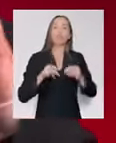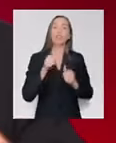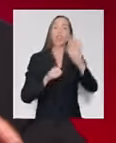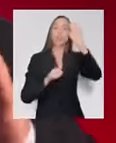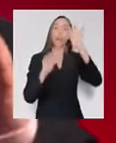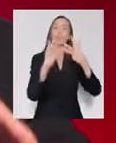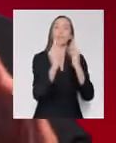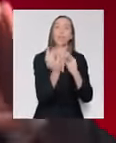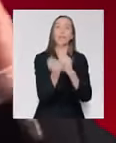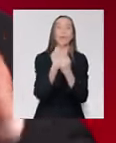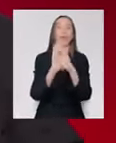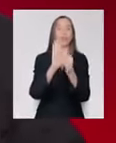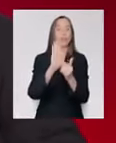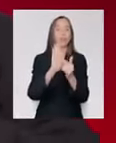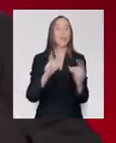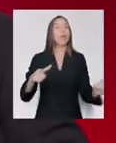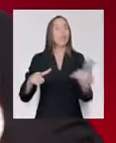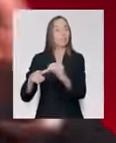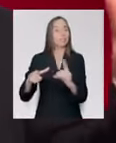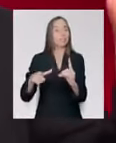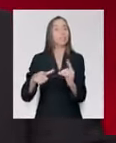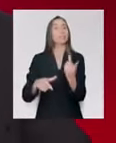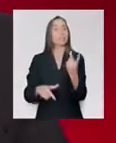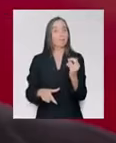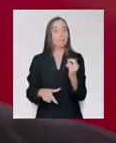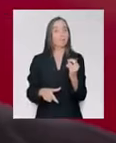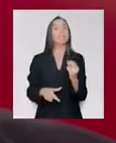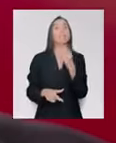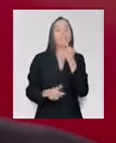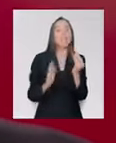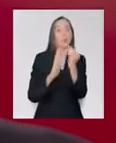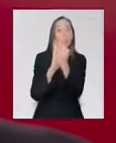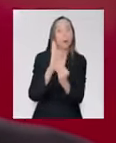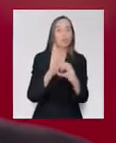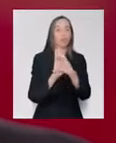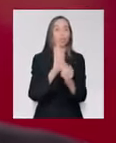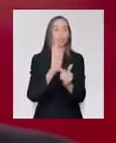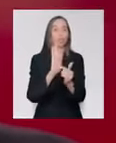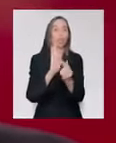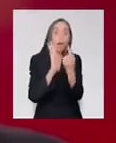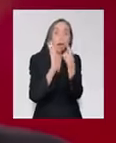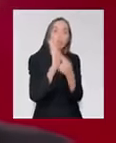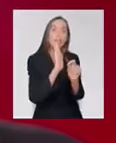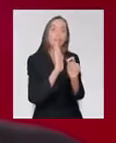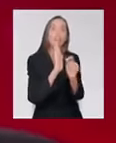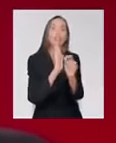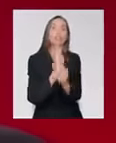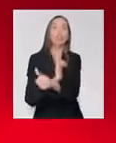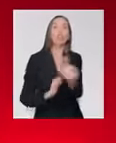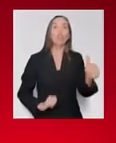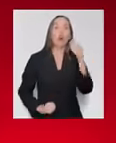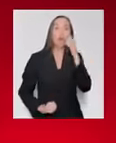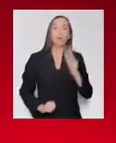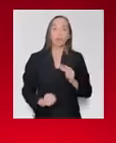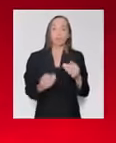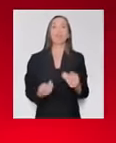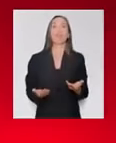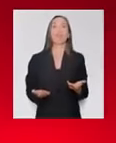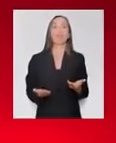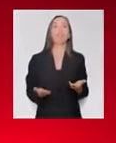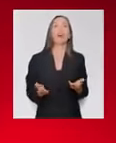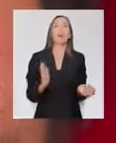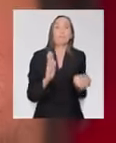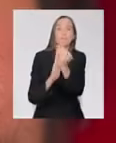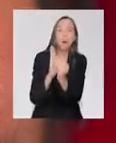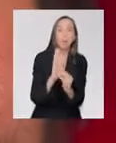y candidato a convencional constituyente por el distrito número 20. Vamos por una constitución que reconozca la dignidad de todos los seres